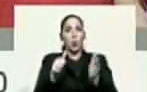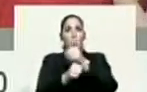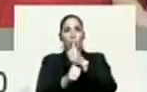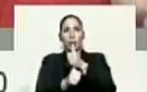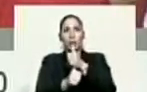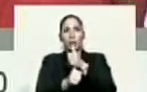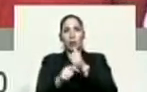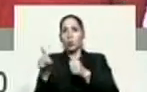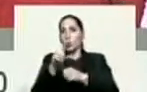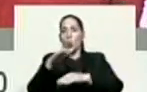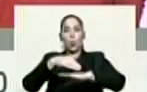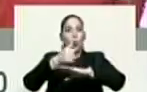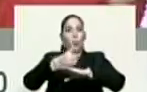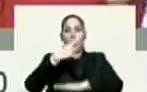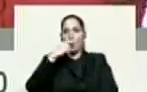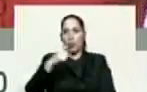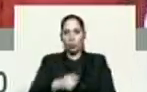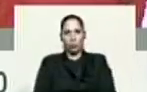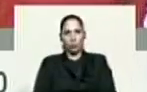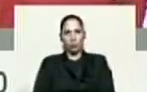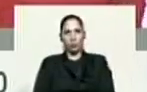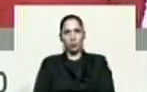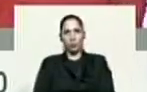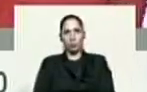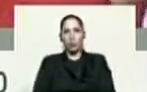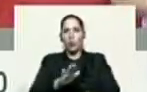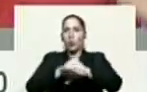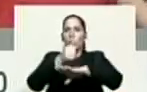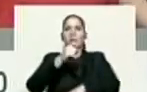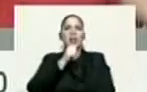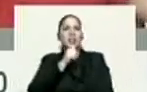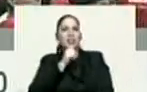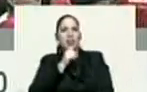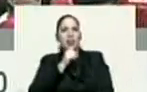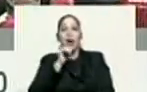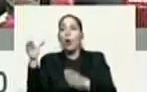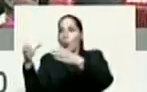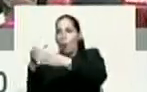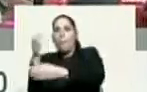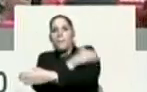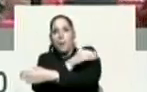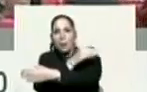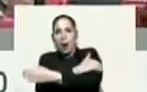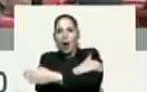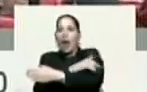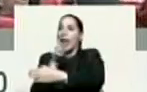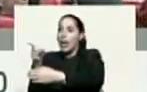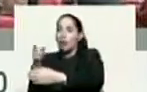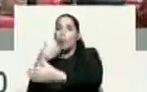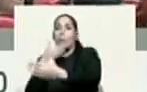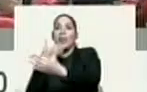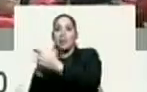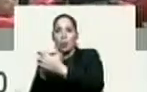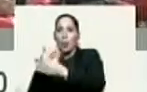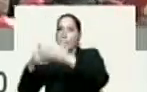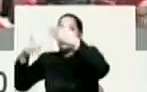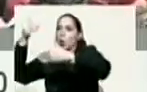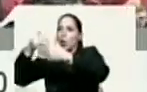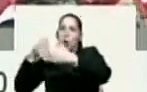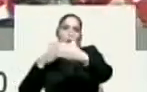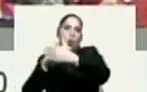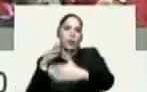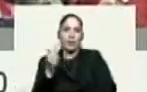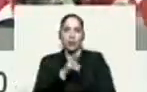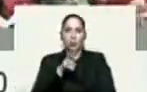no es culpa de Nicolás Maduro. Es culpa de la derecha que ha pedido bloqueos contra Venezuela. Es culpa